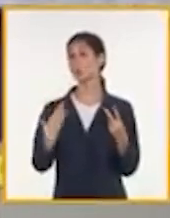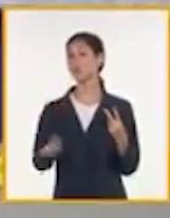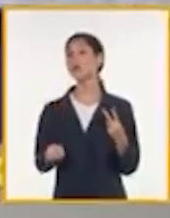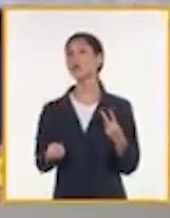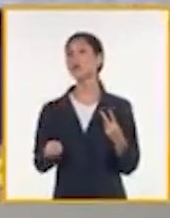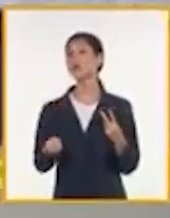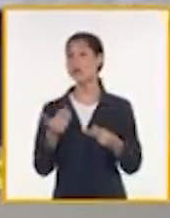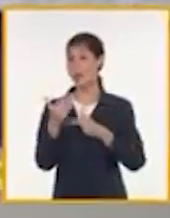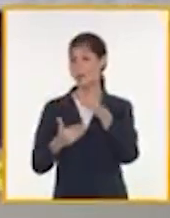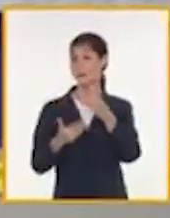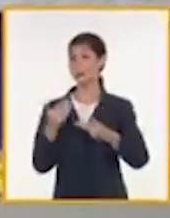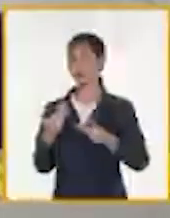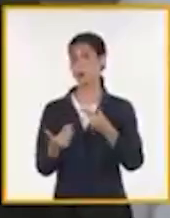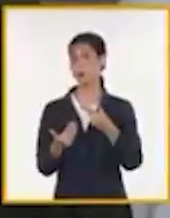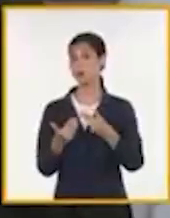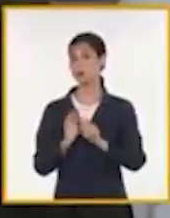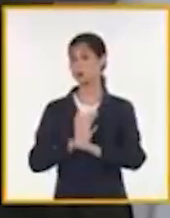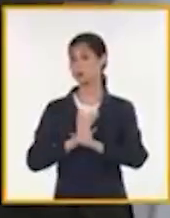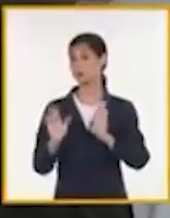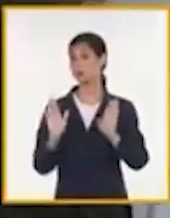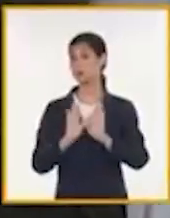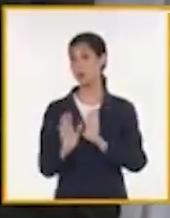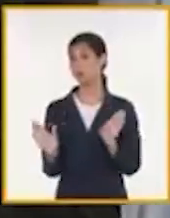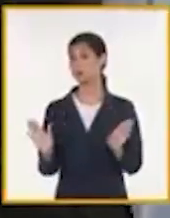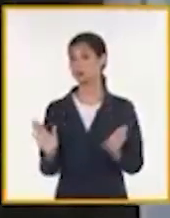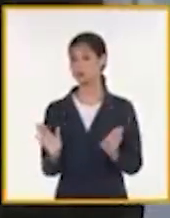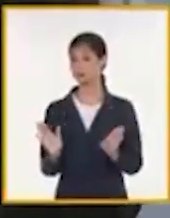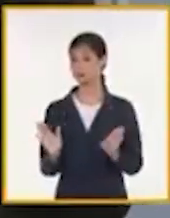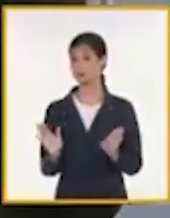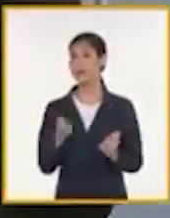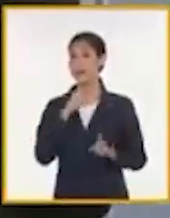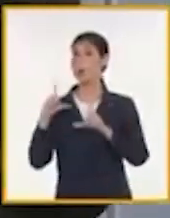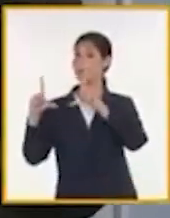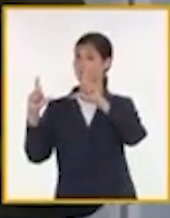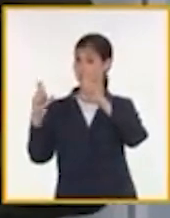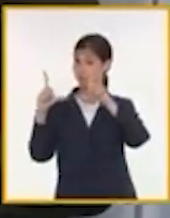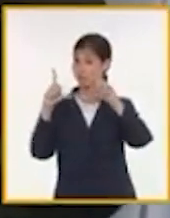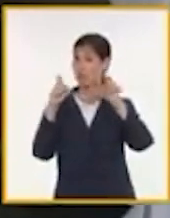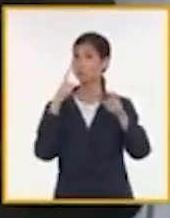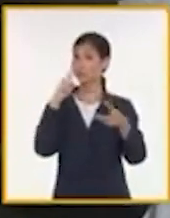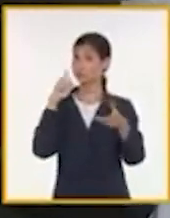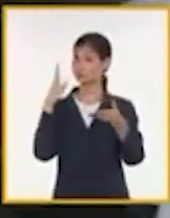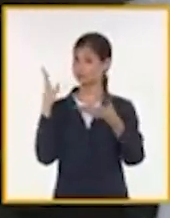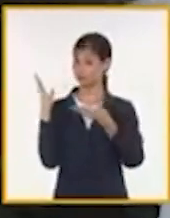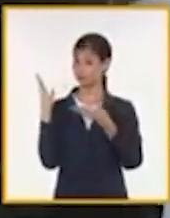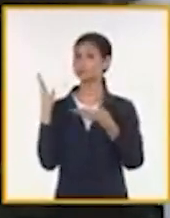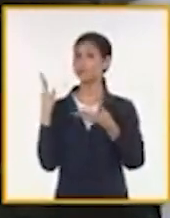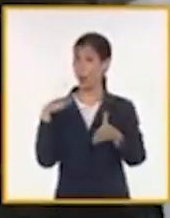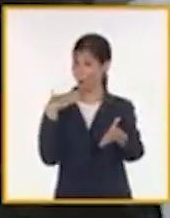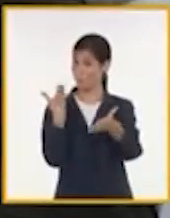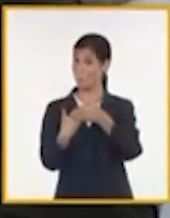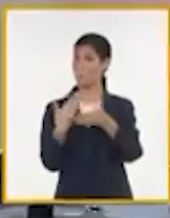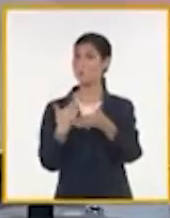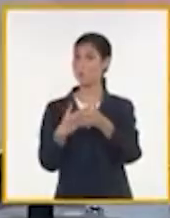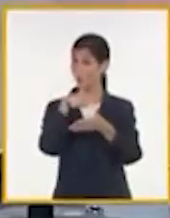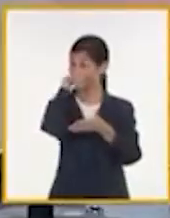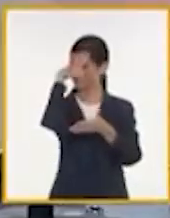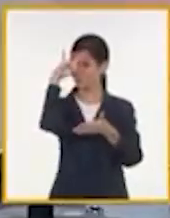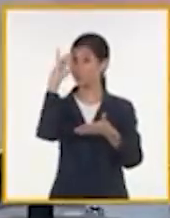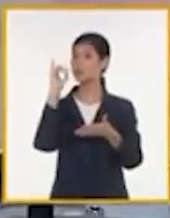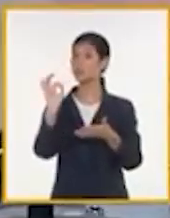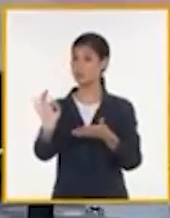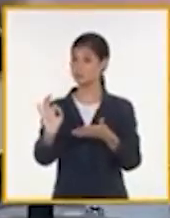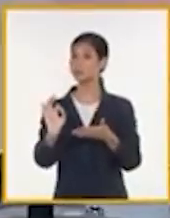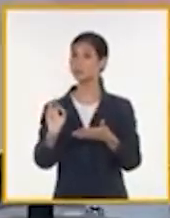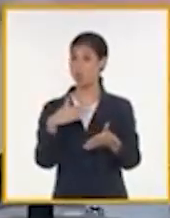a este individ imágenes que estamos viendo ahí Es decir No son no son No es que no haya prueba No es que no haya elementos que